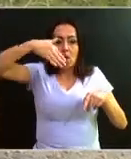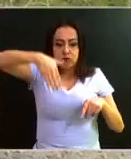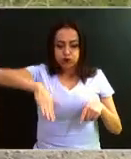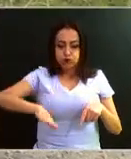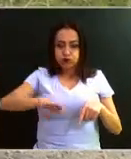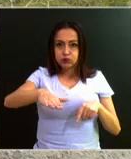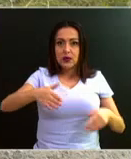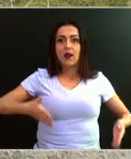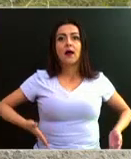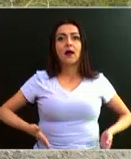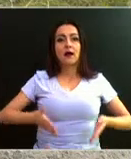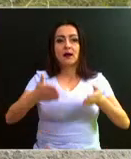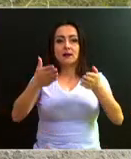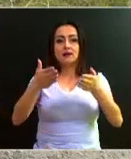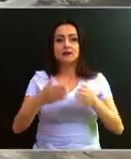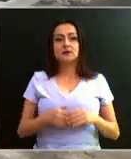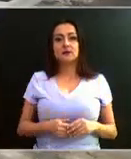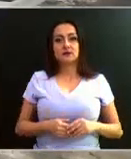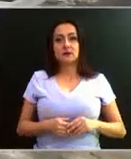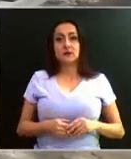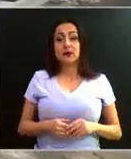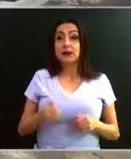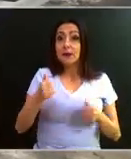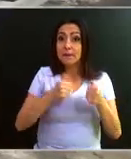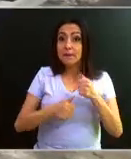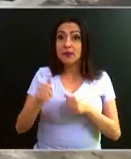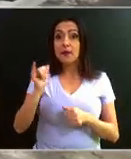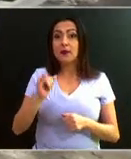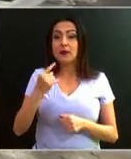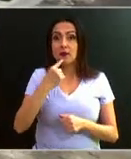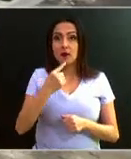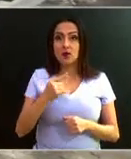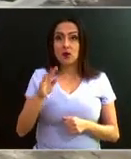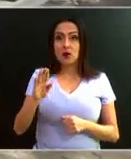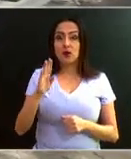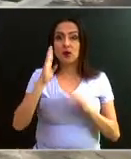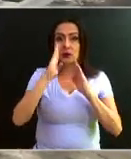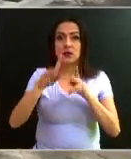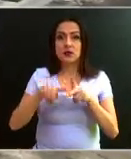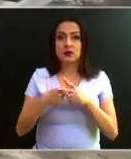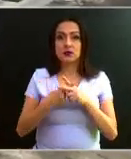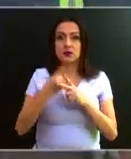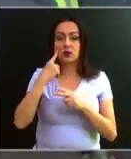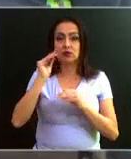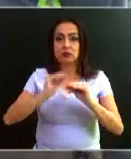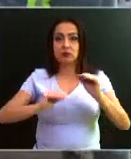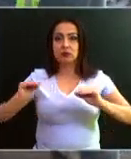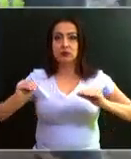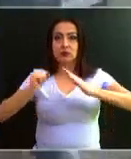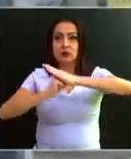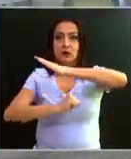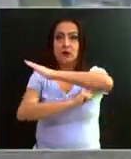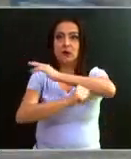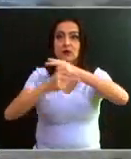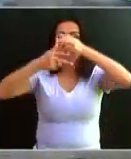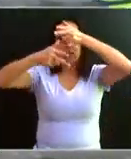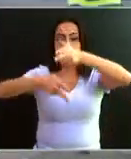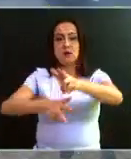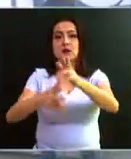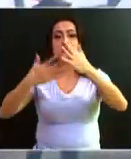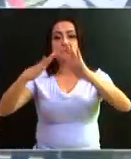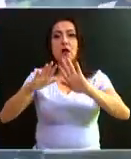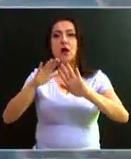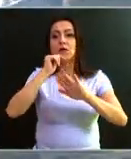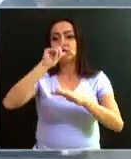en la carretera. El jerarca también ordenó que se diera inicio con la colocación del puente modular, el cual